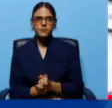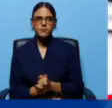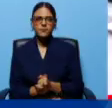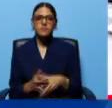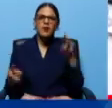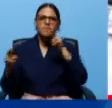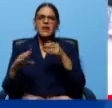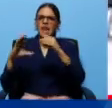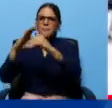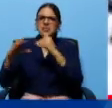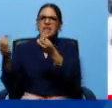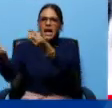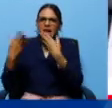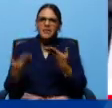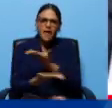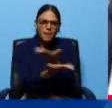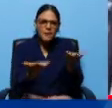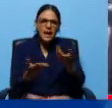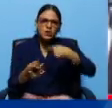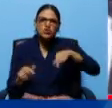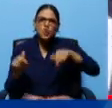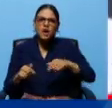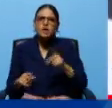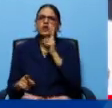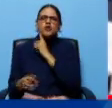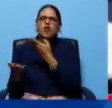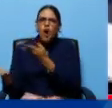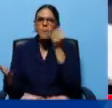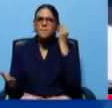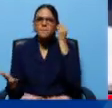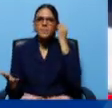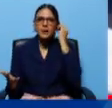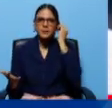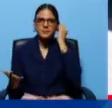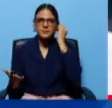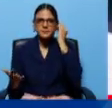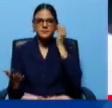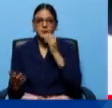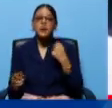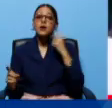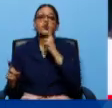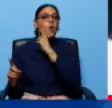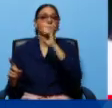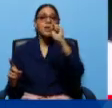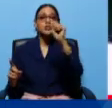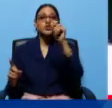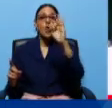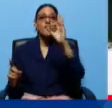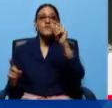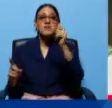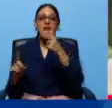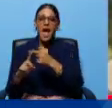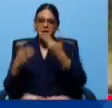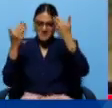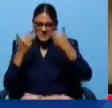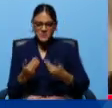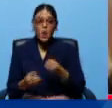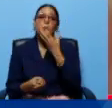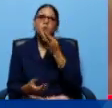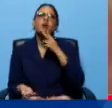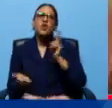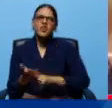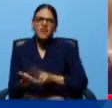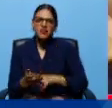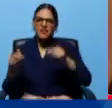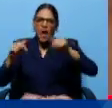A ver qué mensaje nos puedes dar aquí. ¿Cómo es tu nombre? Sofía. Bueno, la